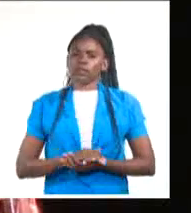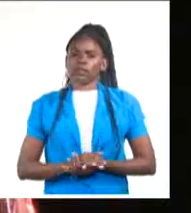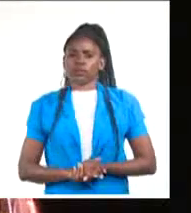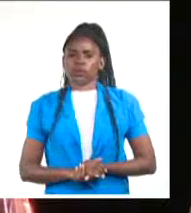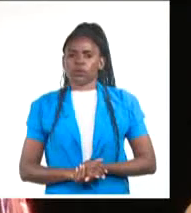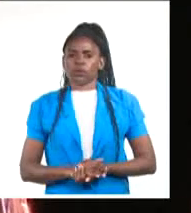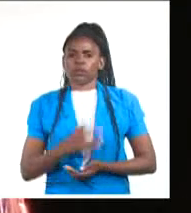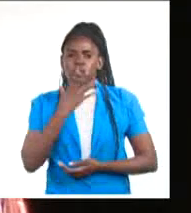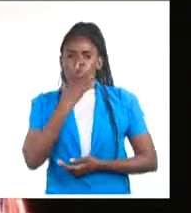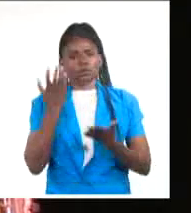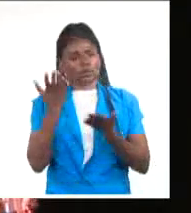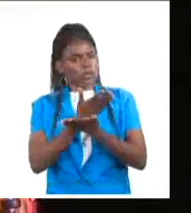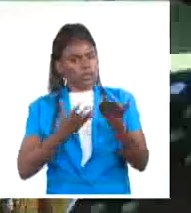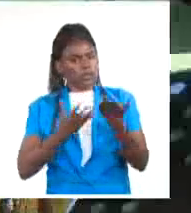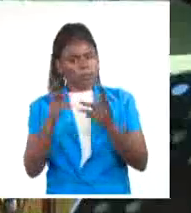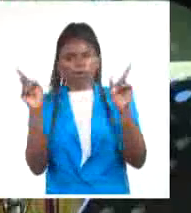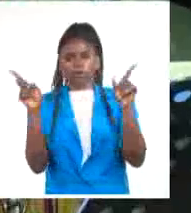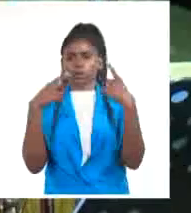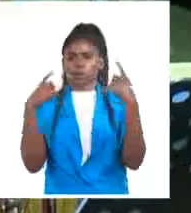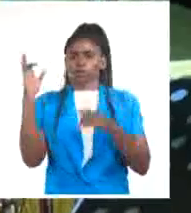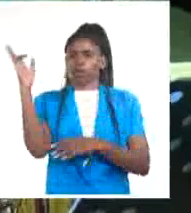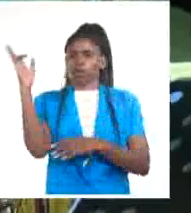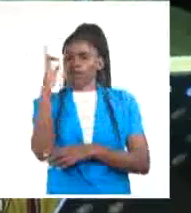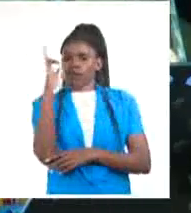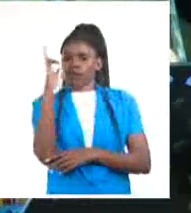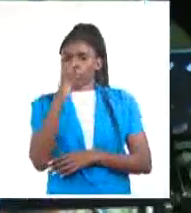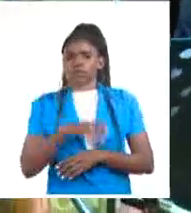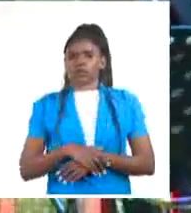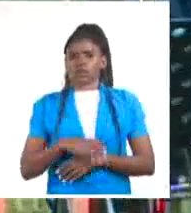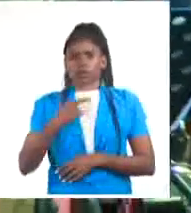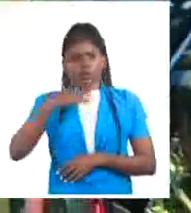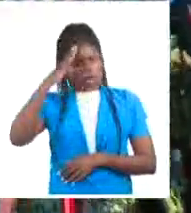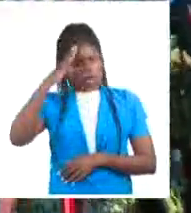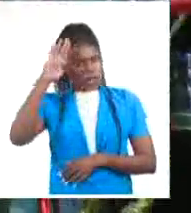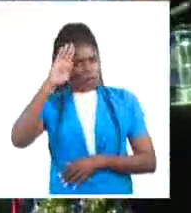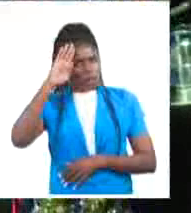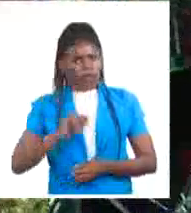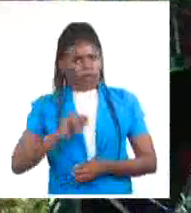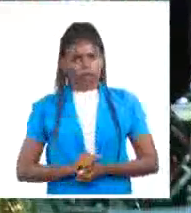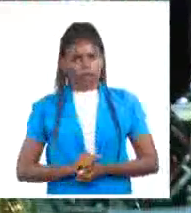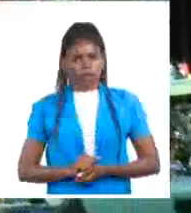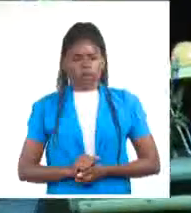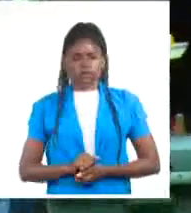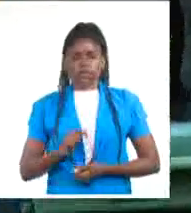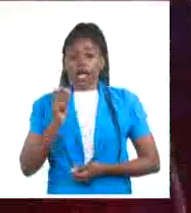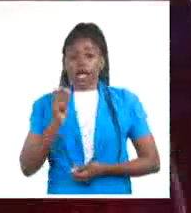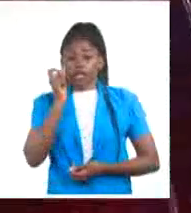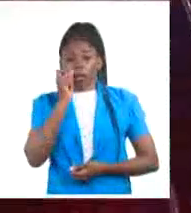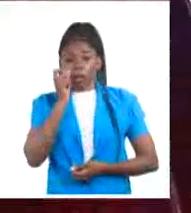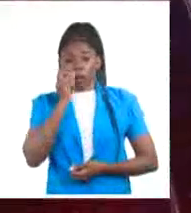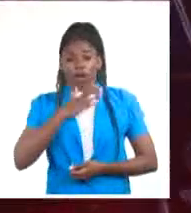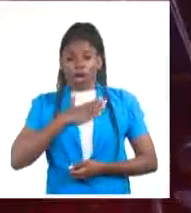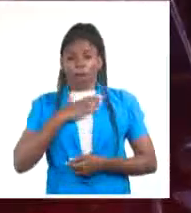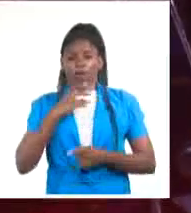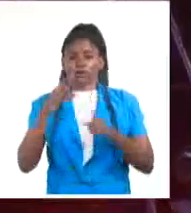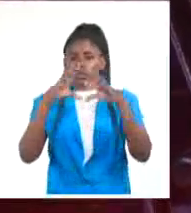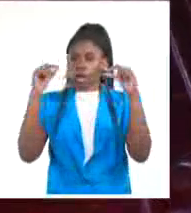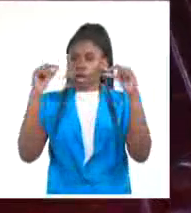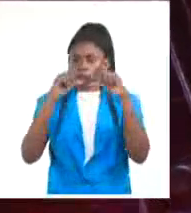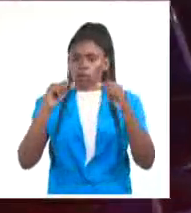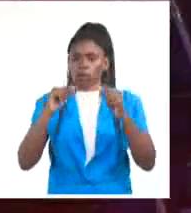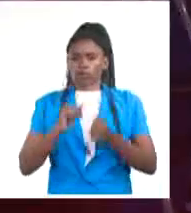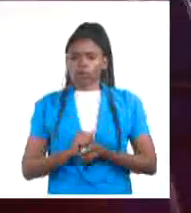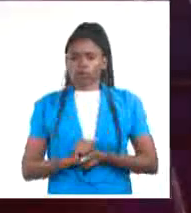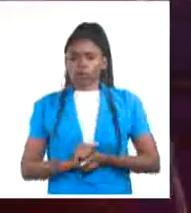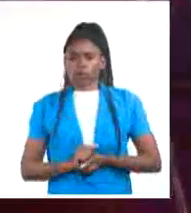de elegirla desde entonces su hogar. Aquí el percusionista japonés creó su propia banda, devenida en una de las más